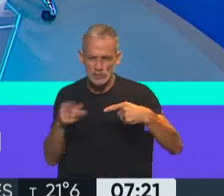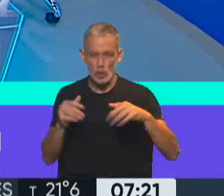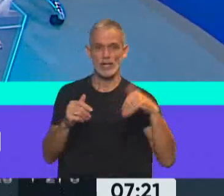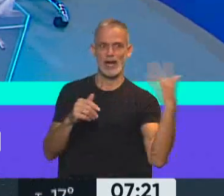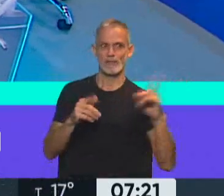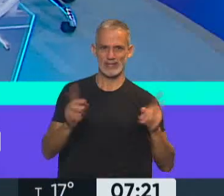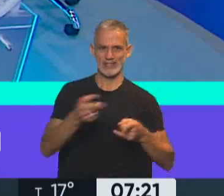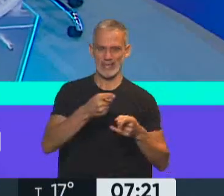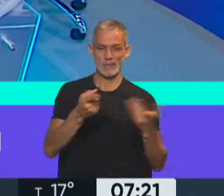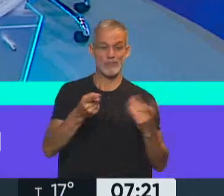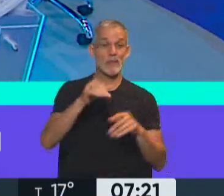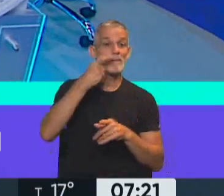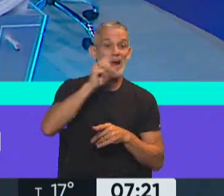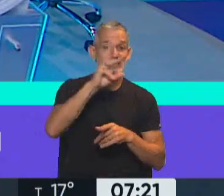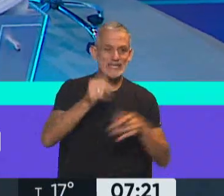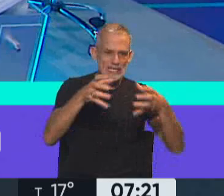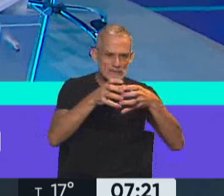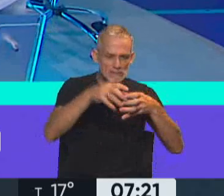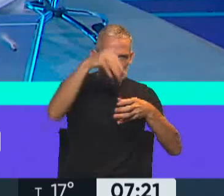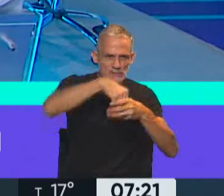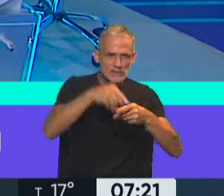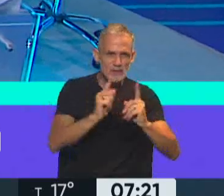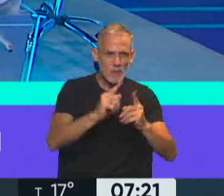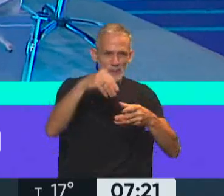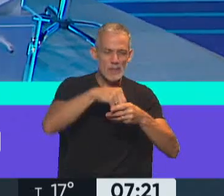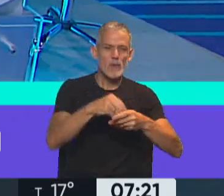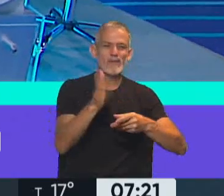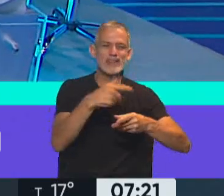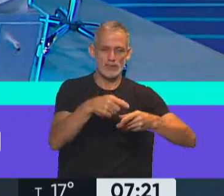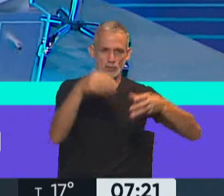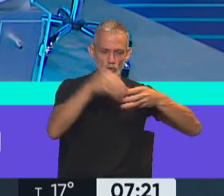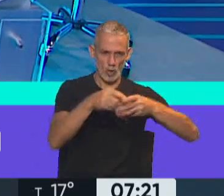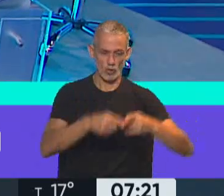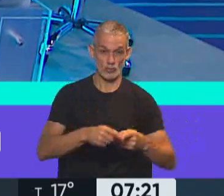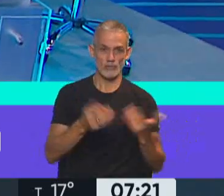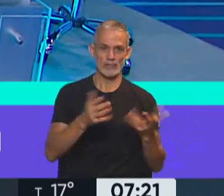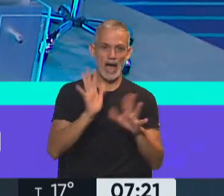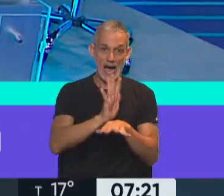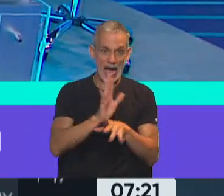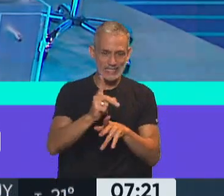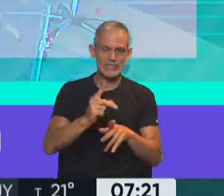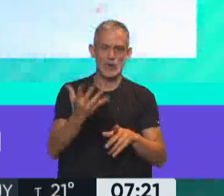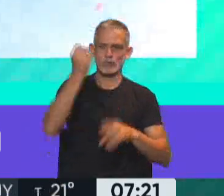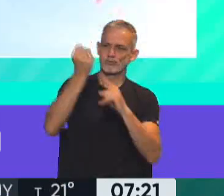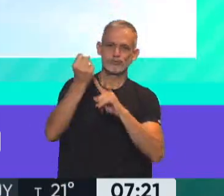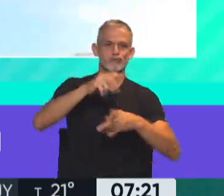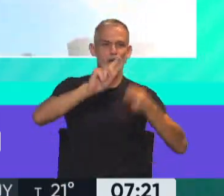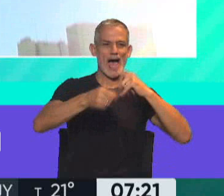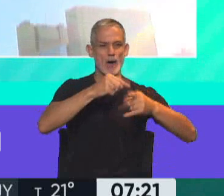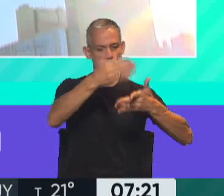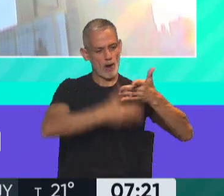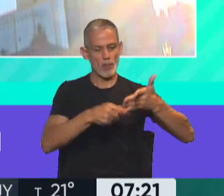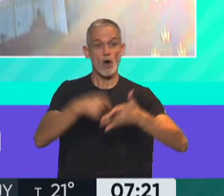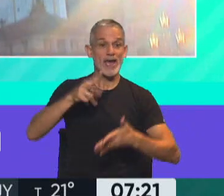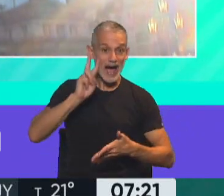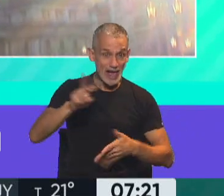afuera germán martínez articulando con los propios y hacia adentro de esa manera se logró el acuerdo del consenso y hoy a